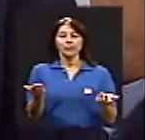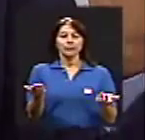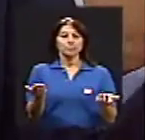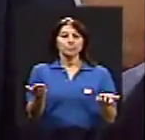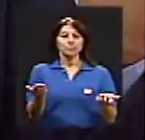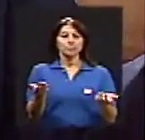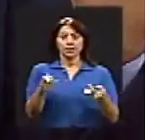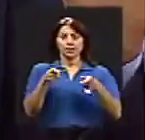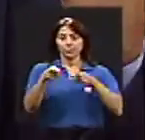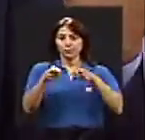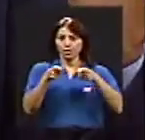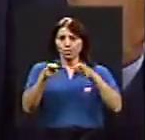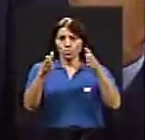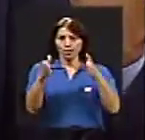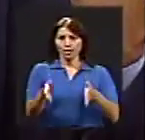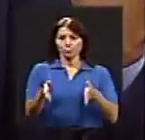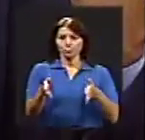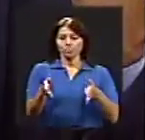regulador